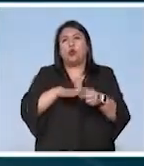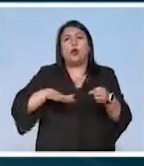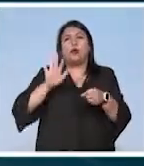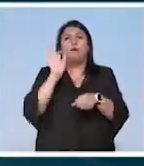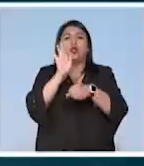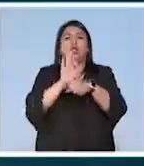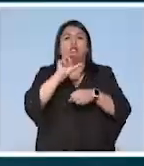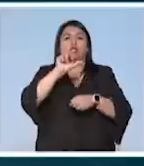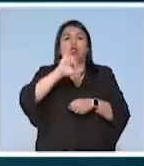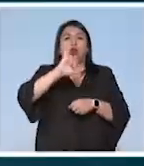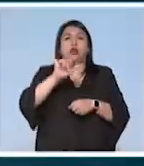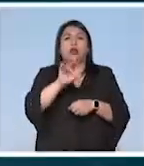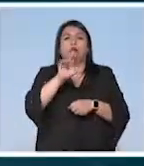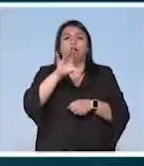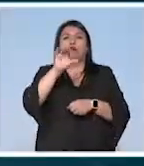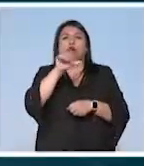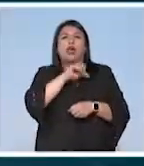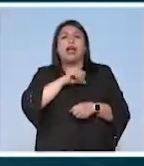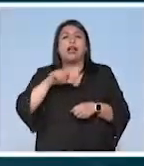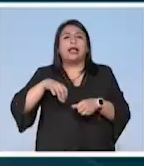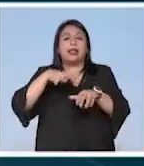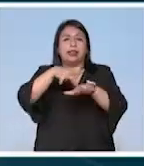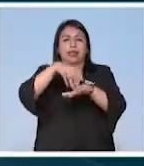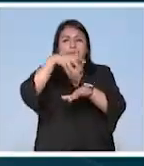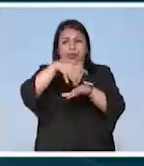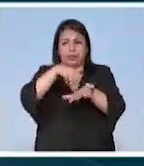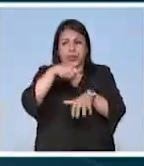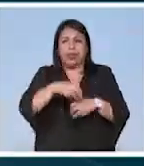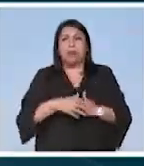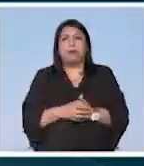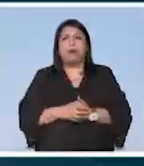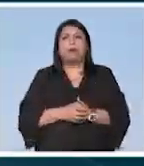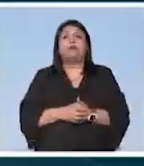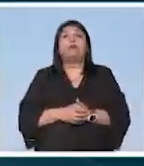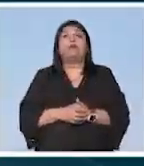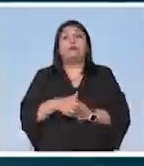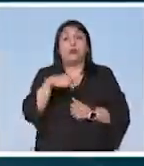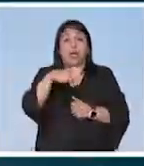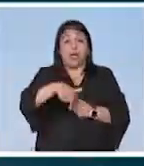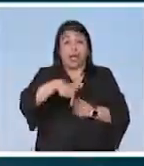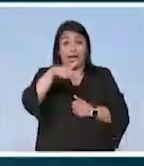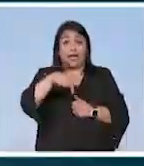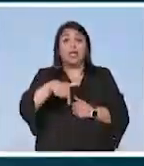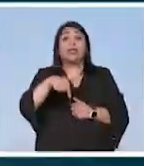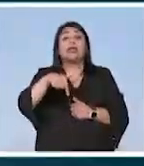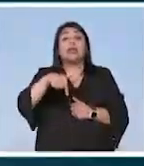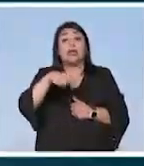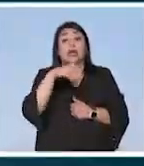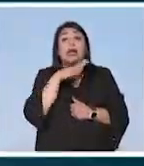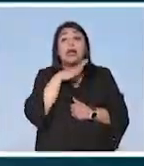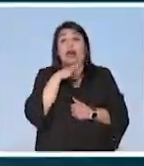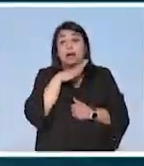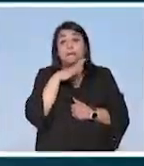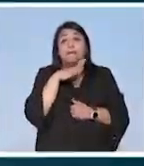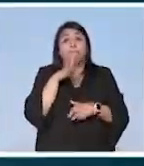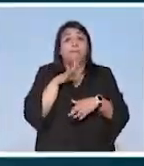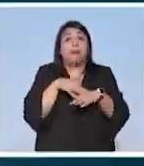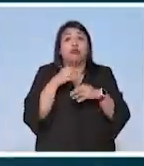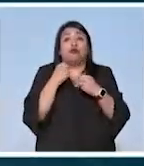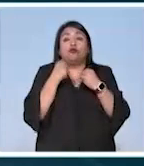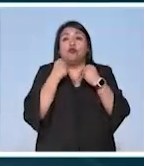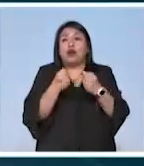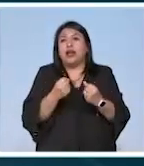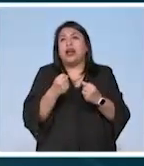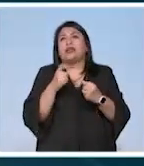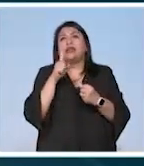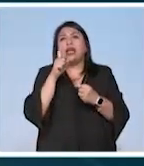protegidas del Ajusco, en la alcaldía de Tlalpan. Aquí es donde se recargan de mayor manera los